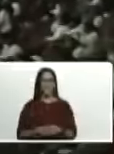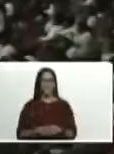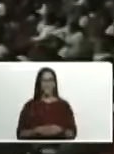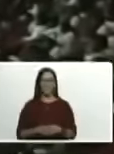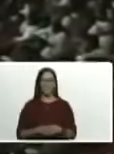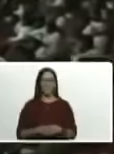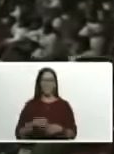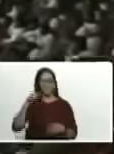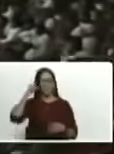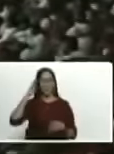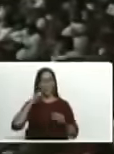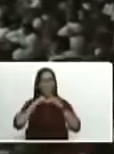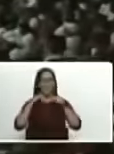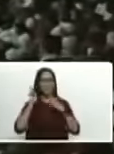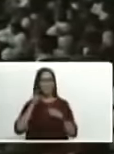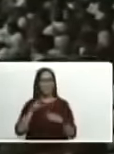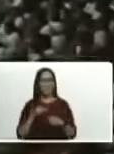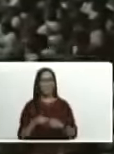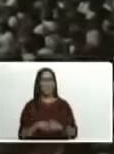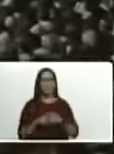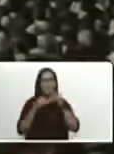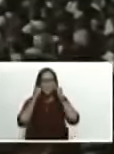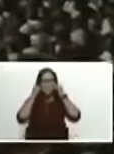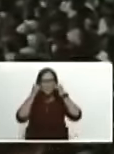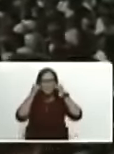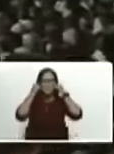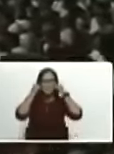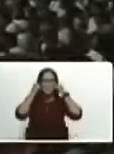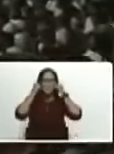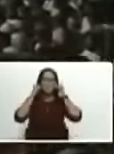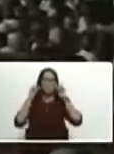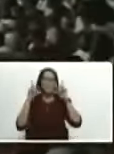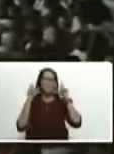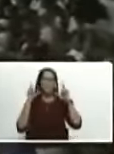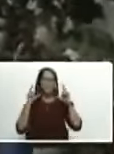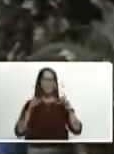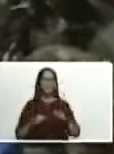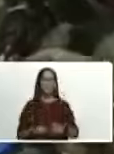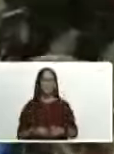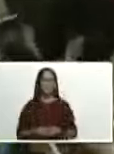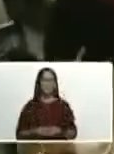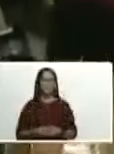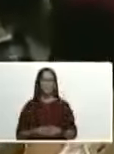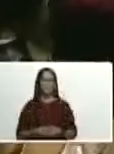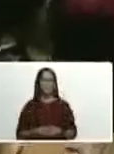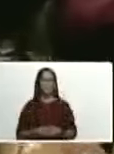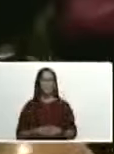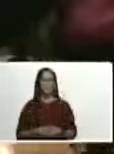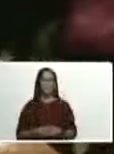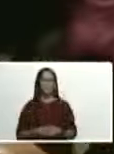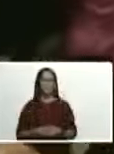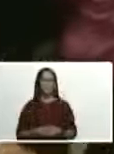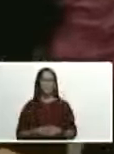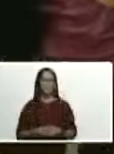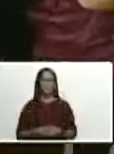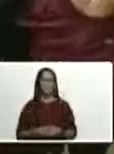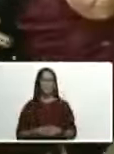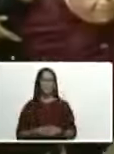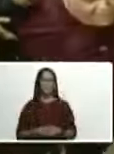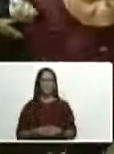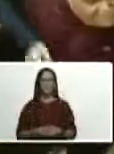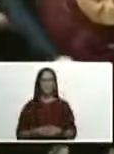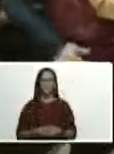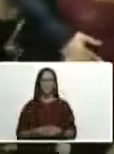Dios me la bendiga también a usted. Dios me la bendiga. Una foto aquí, pues, una foto. Eso es. Vamos